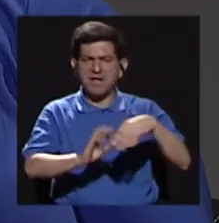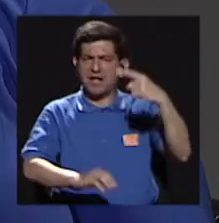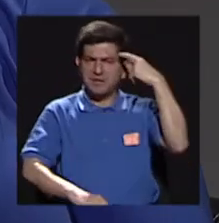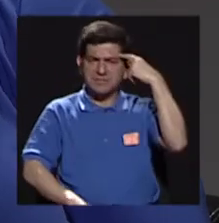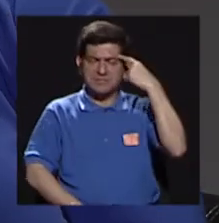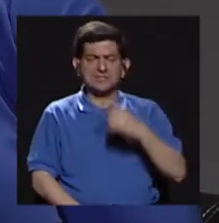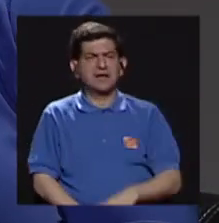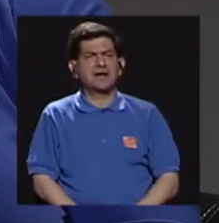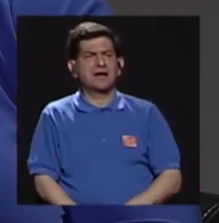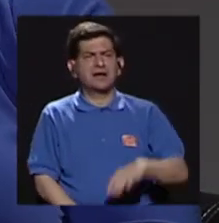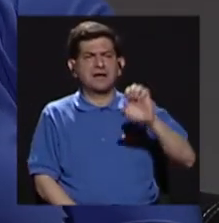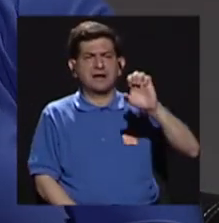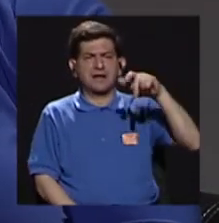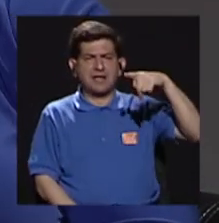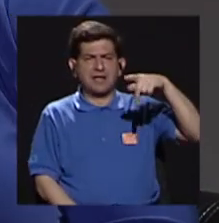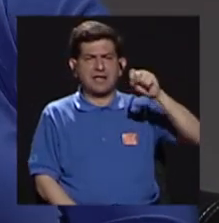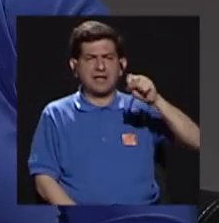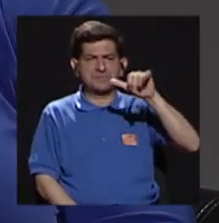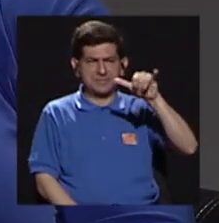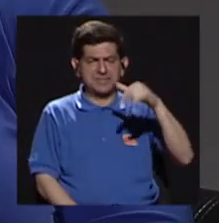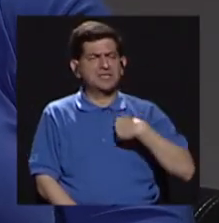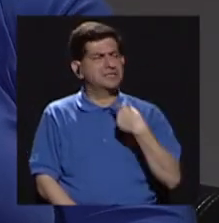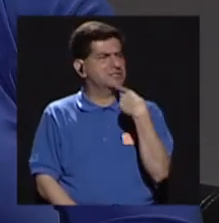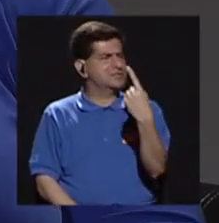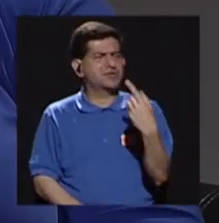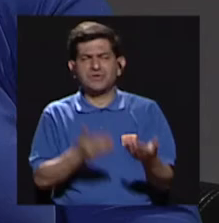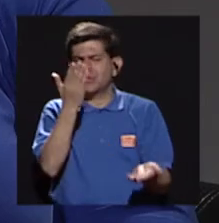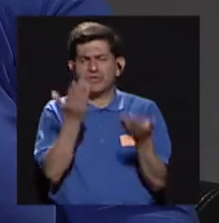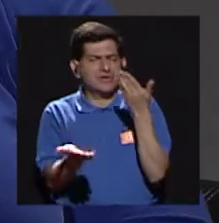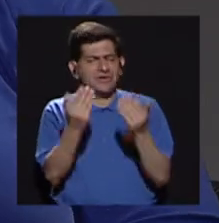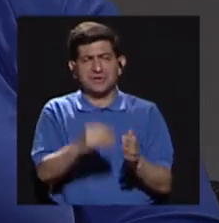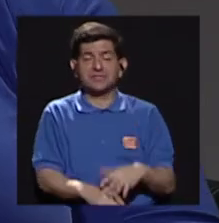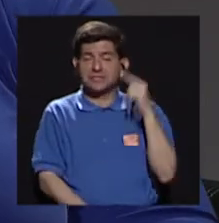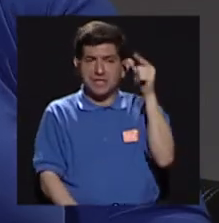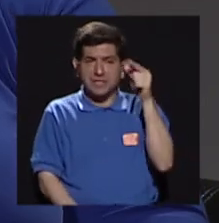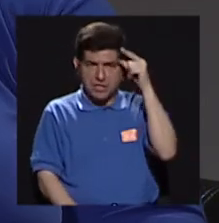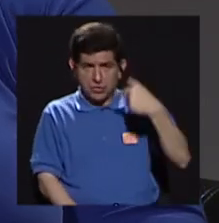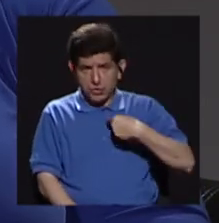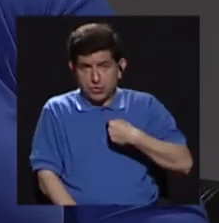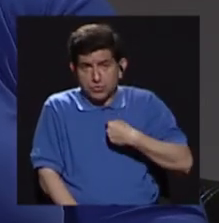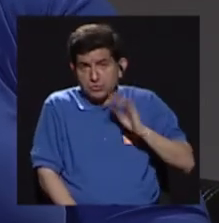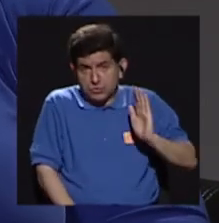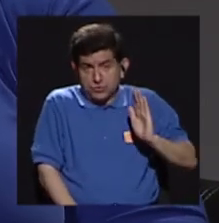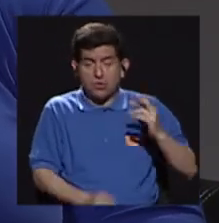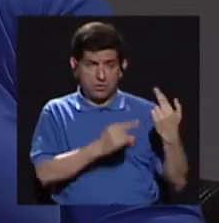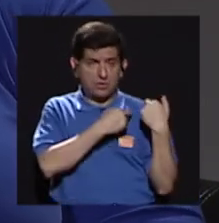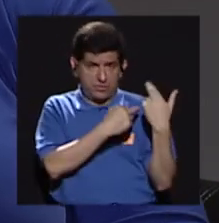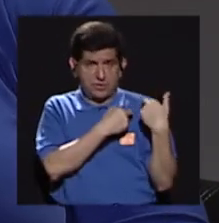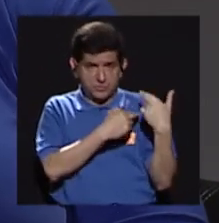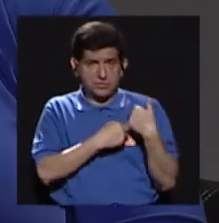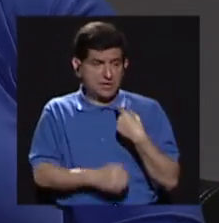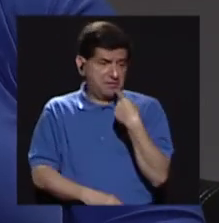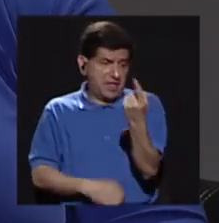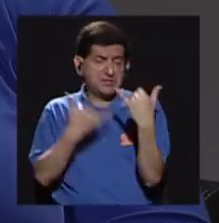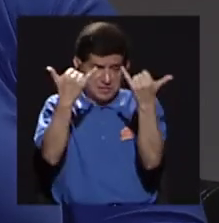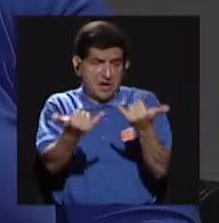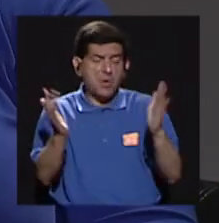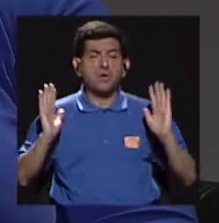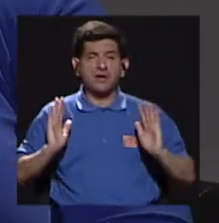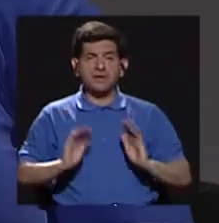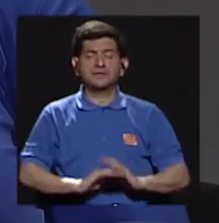añade si yo no se lo atribuyo y en esto por supuesto que soy yo la responsable de lo que va a decir